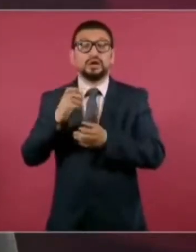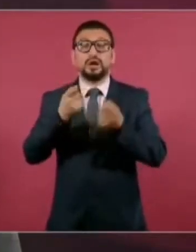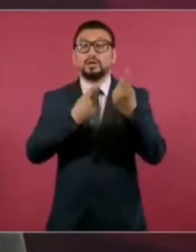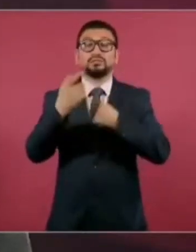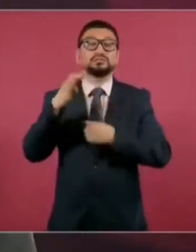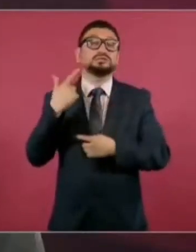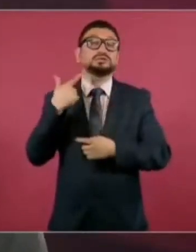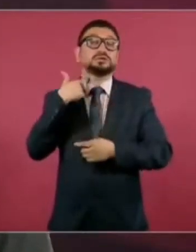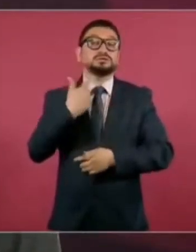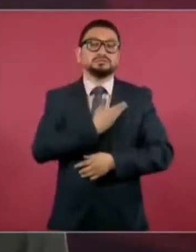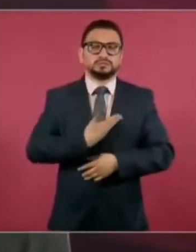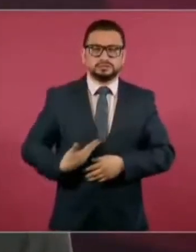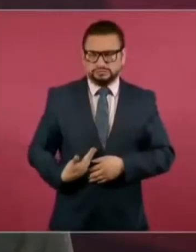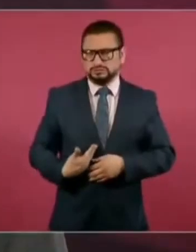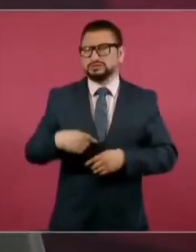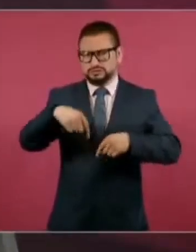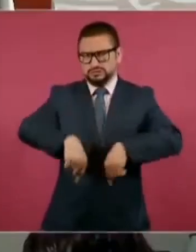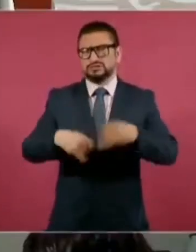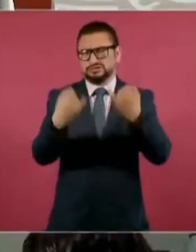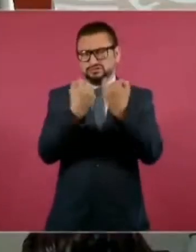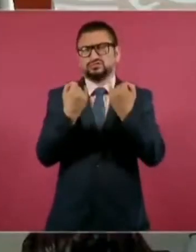expresidentes, aquí nos ha pasado.